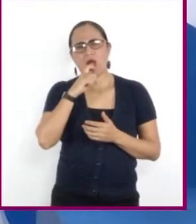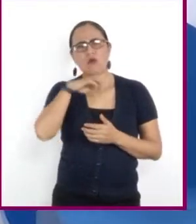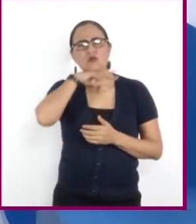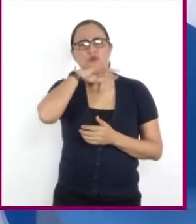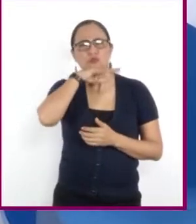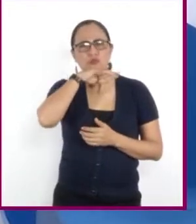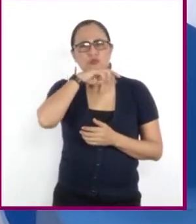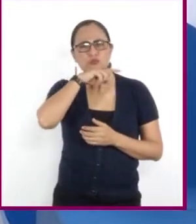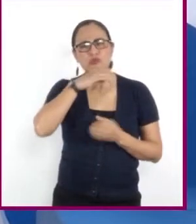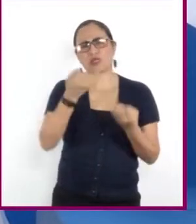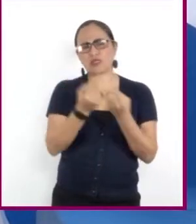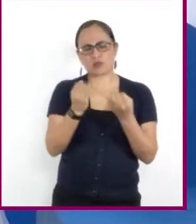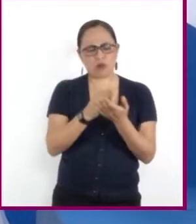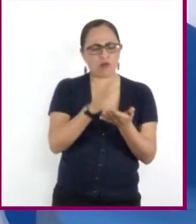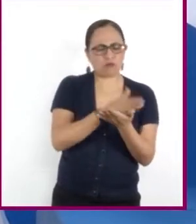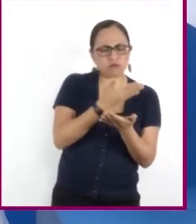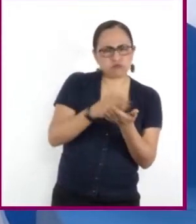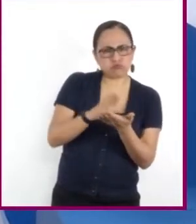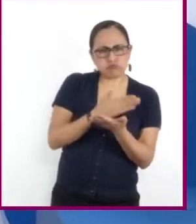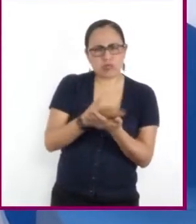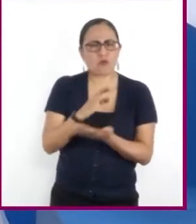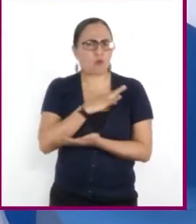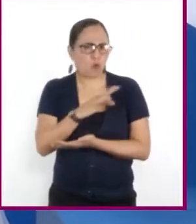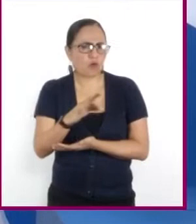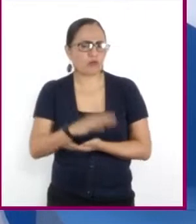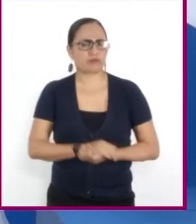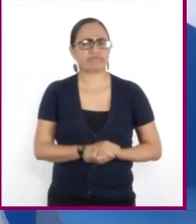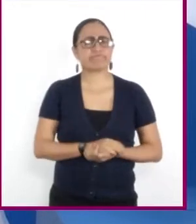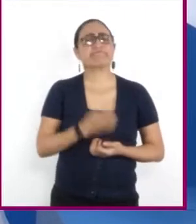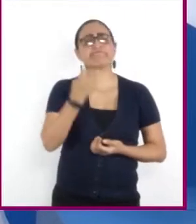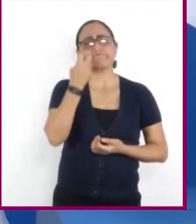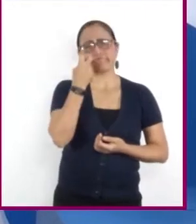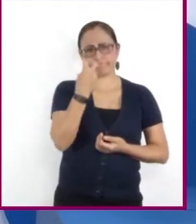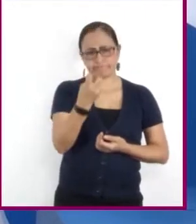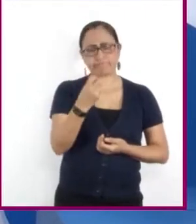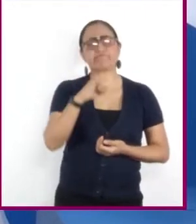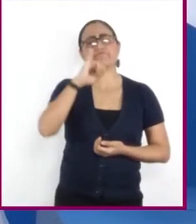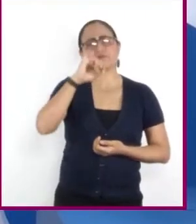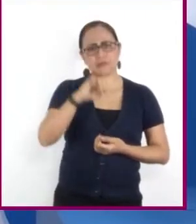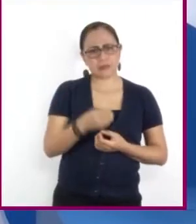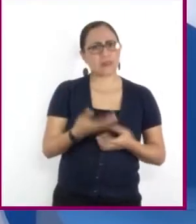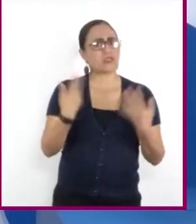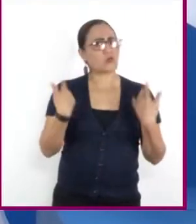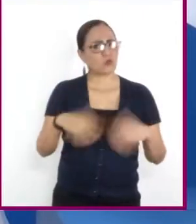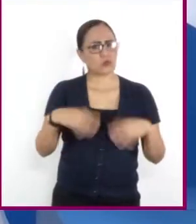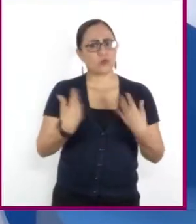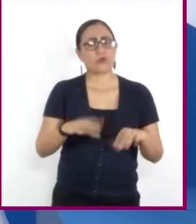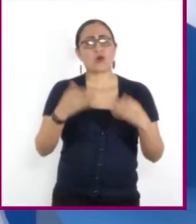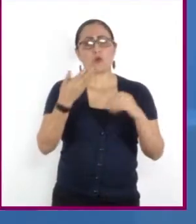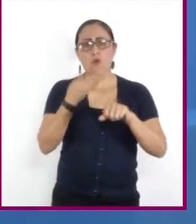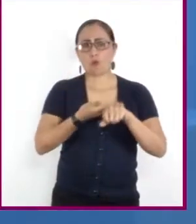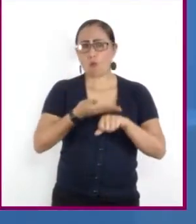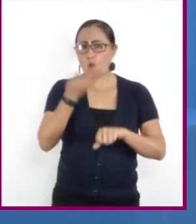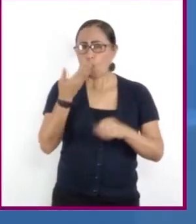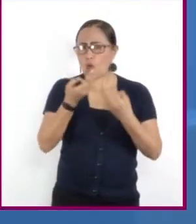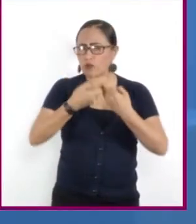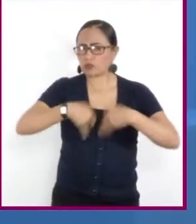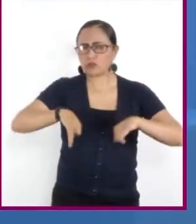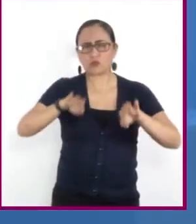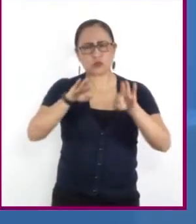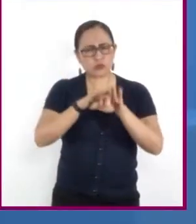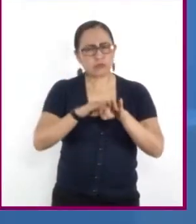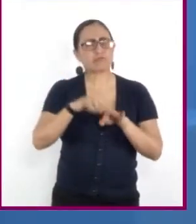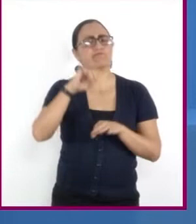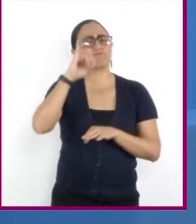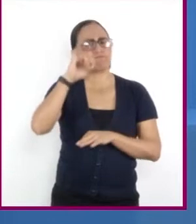residuales. Desde ese enfoque podemos decir que esto es muy, pero muy importante. Tienes